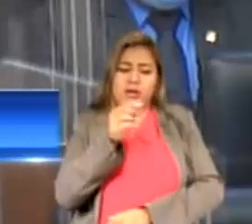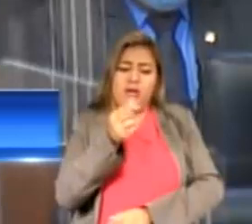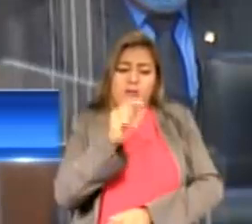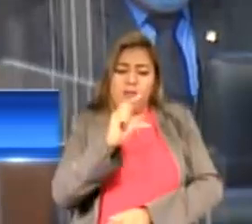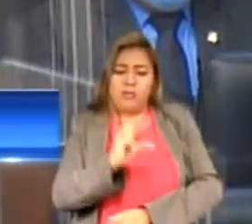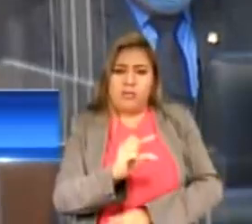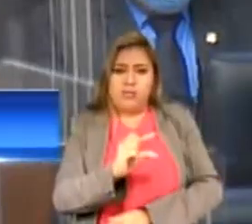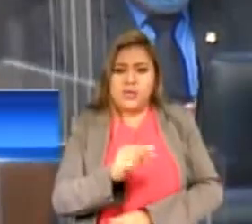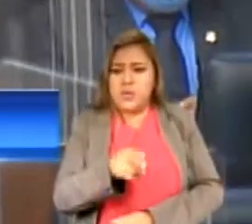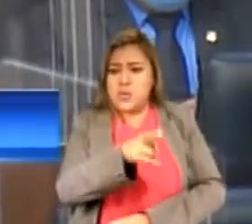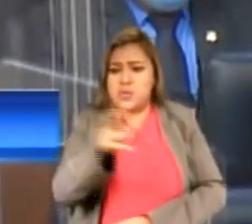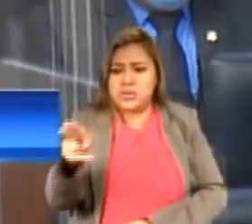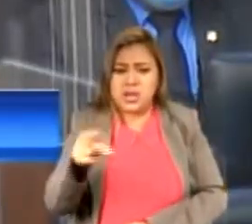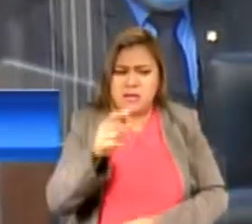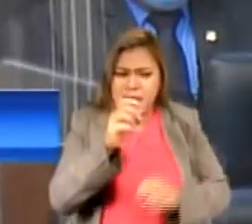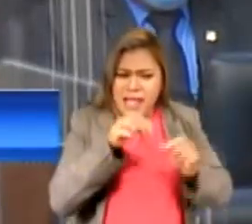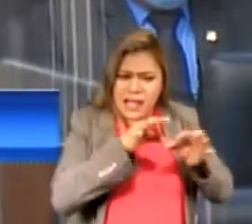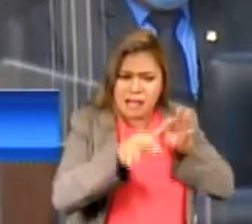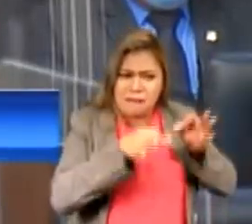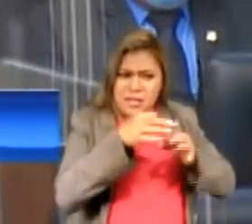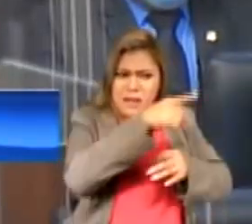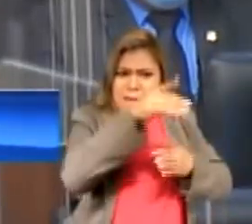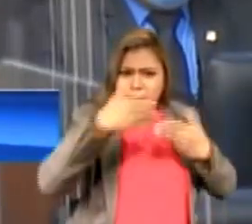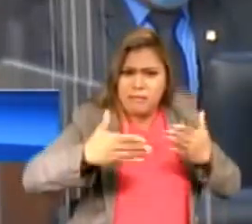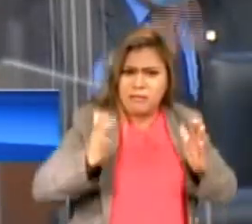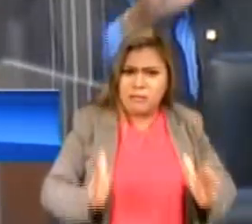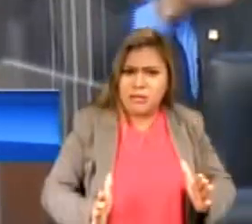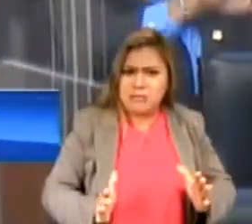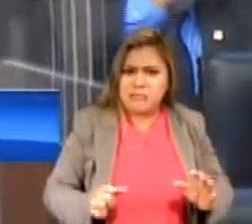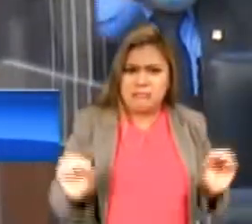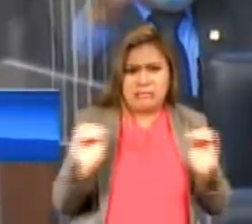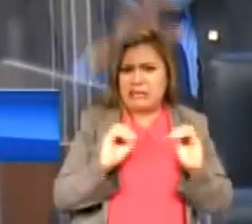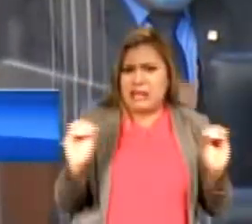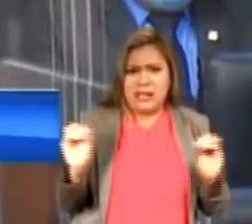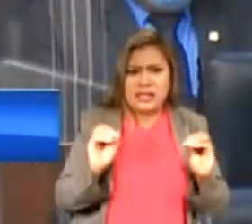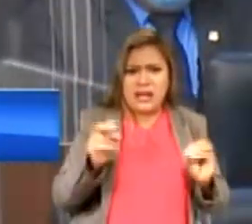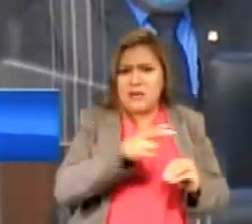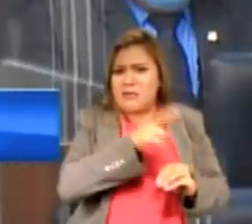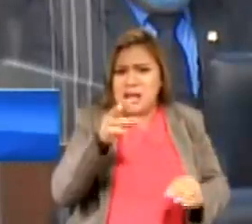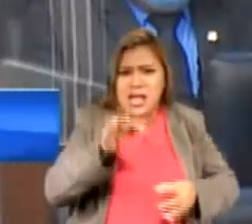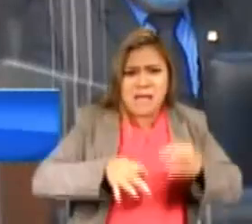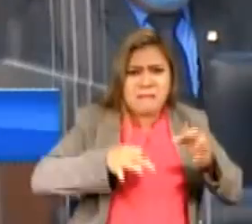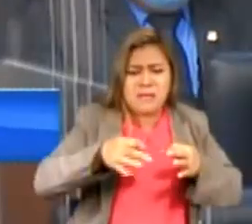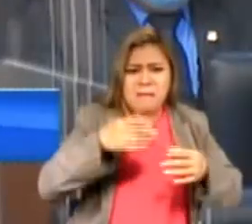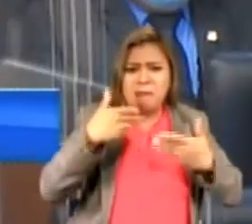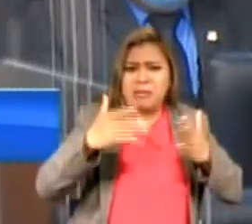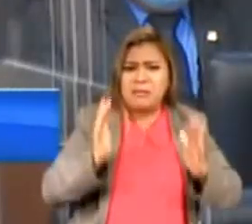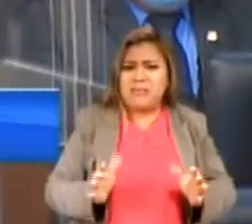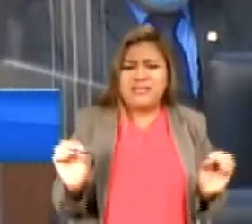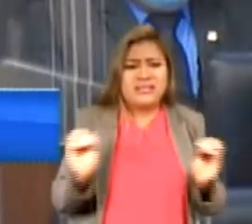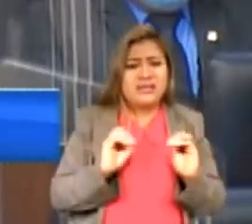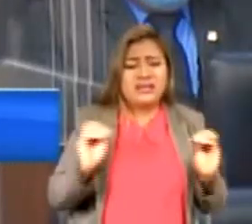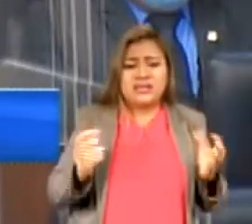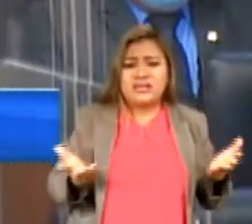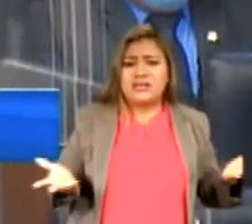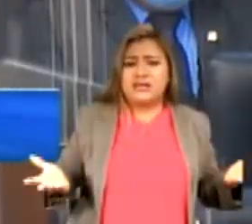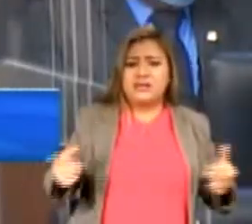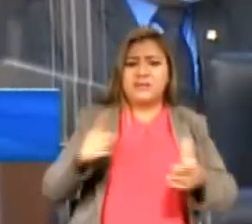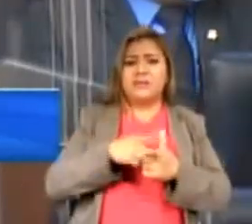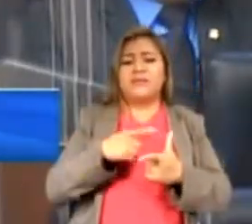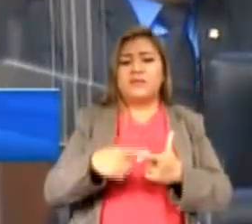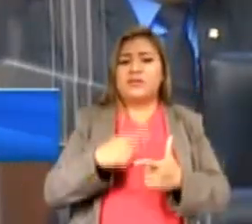Yo creo que no. Y eso comienza a regir en el 2027. Entonces, señores,